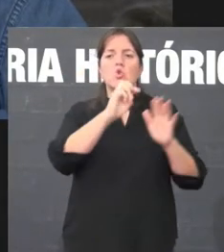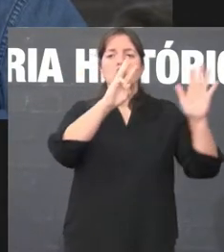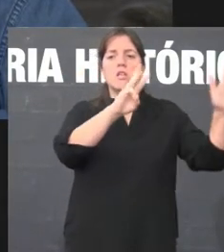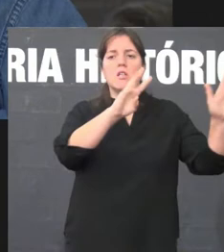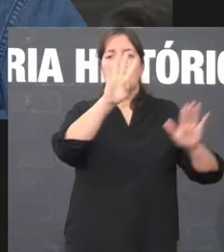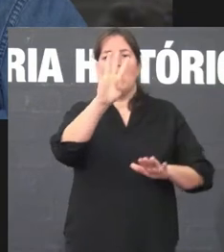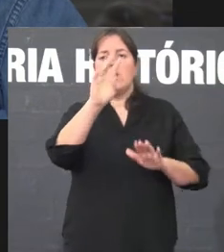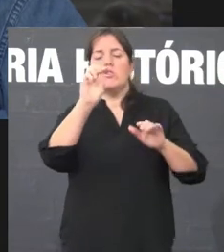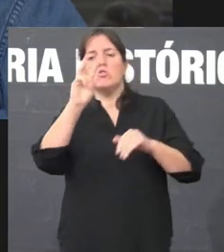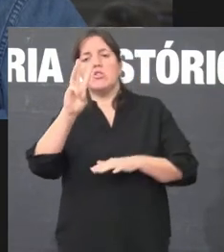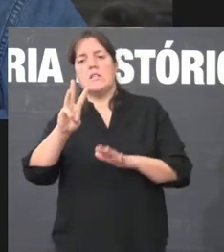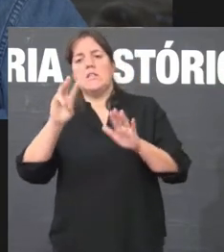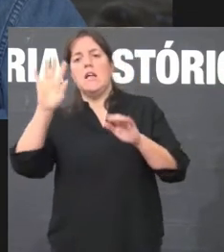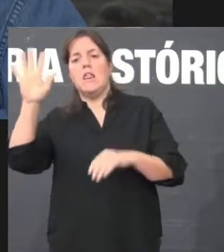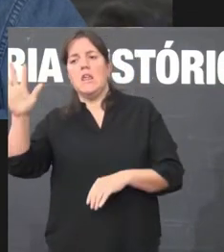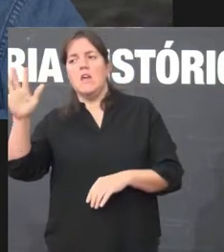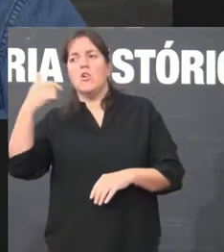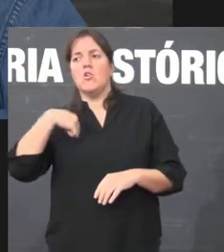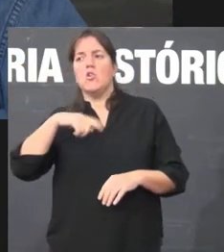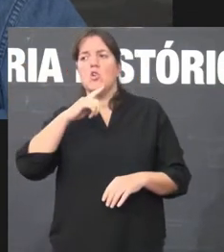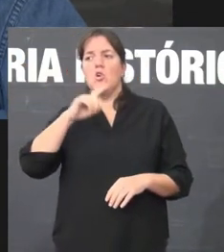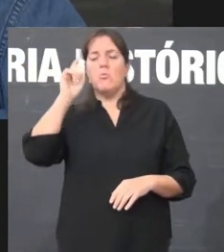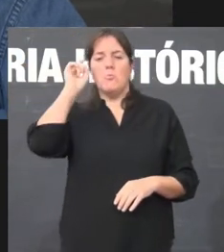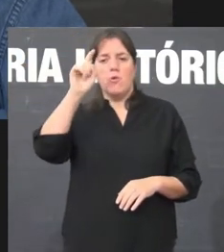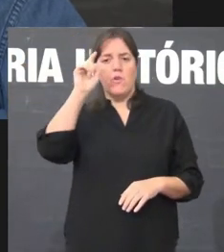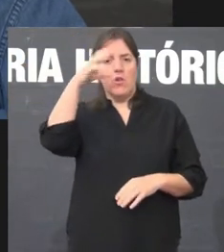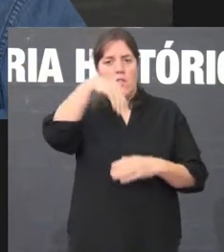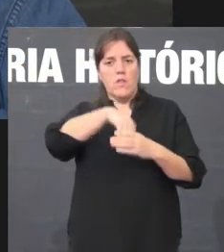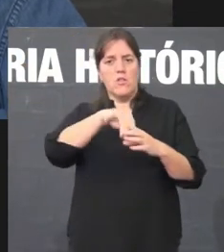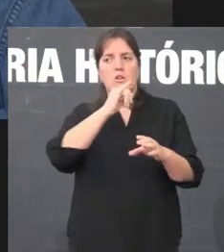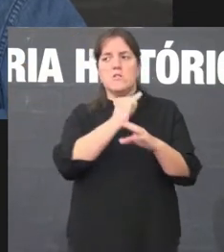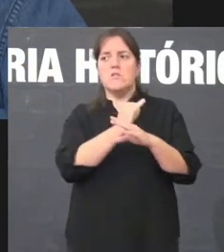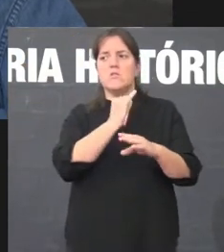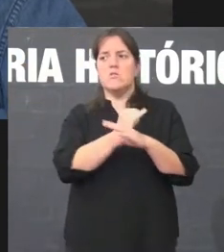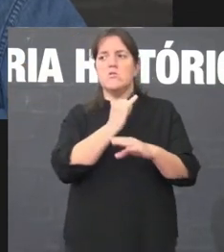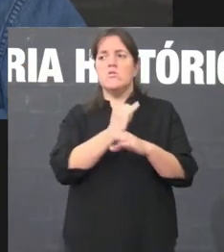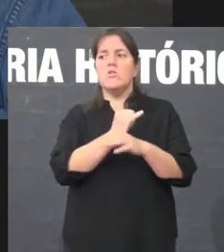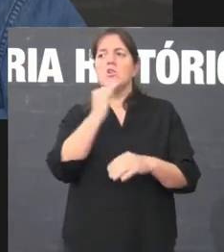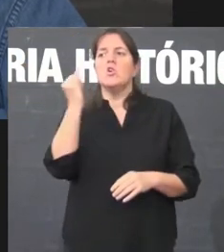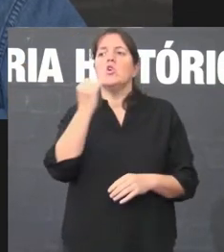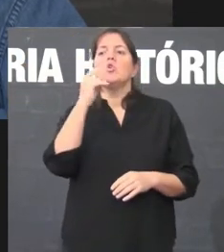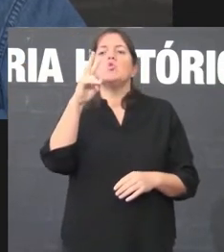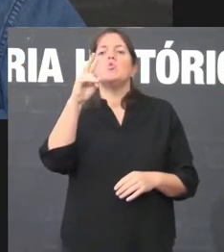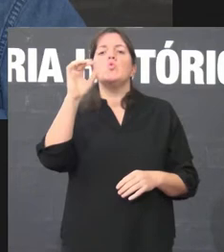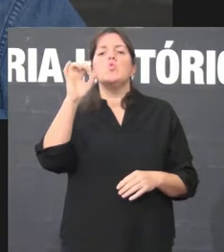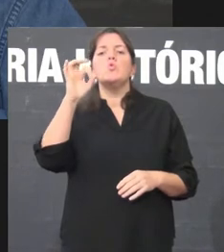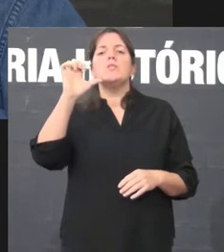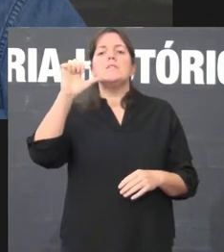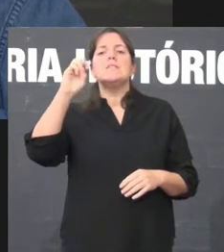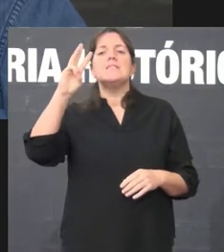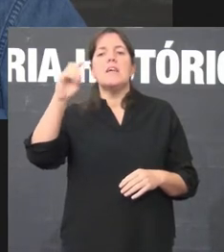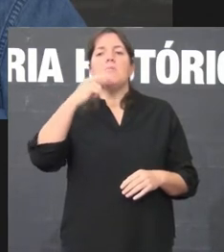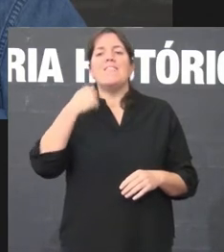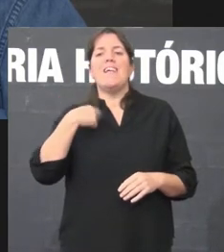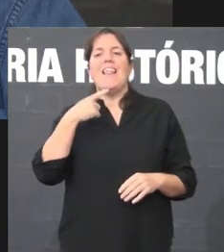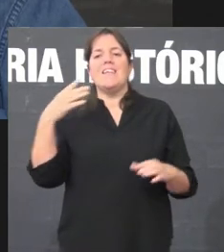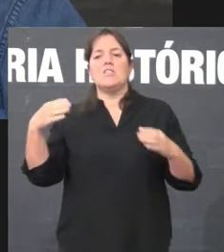84-85 di clases en el Institut Josep Balverdú de Les Borges